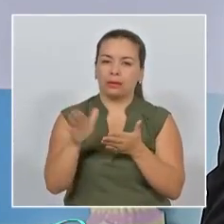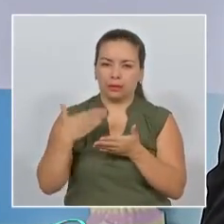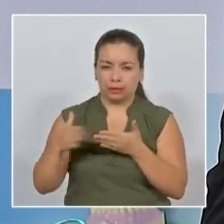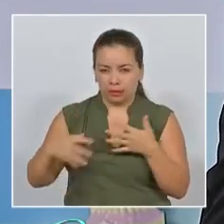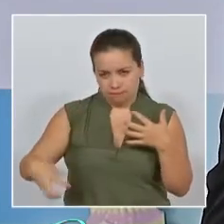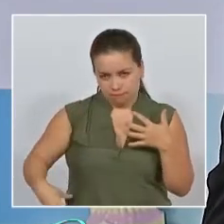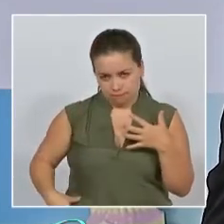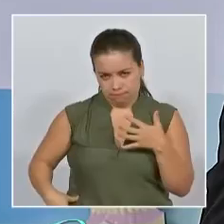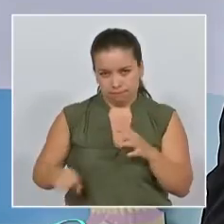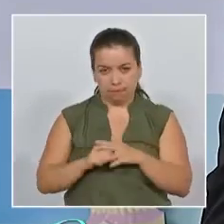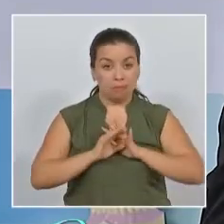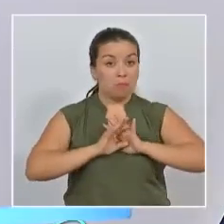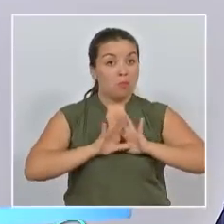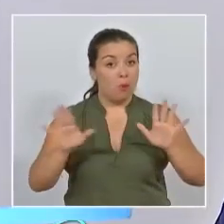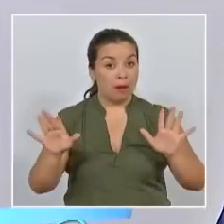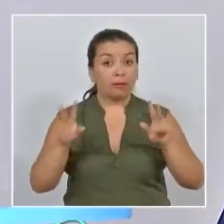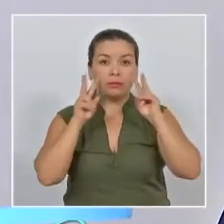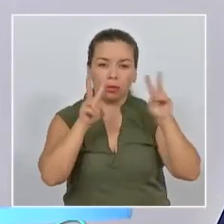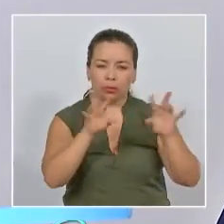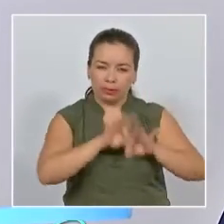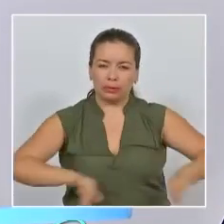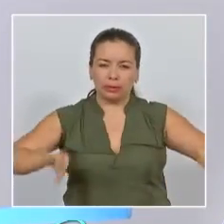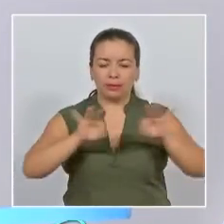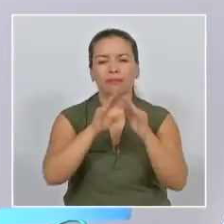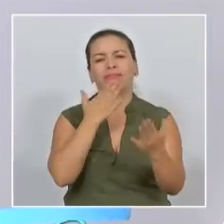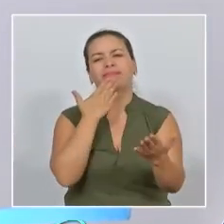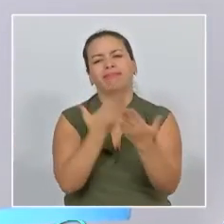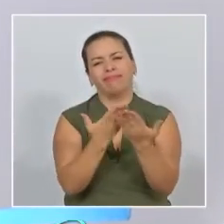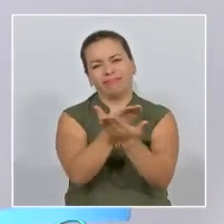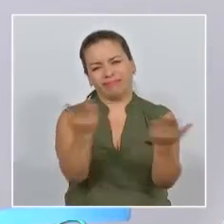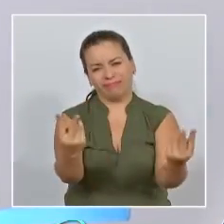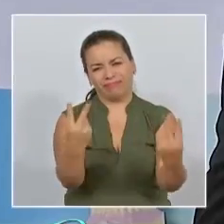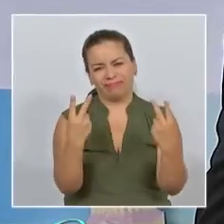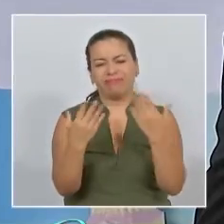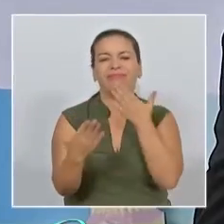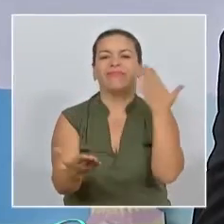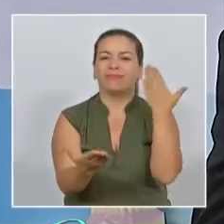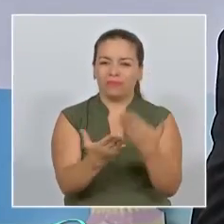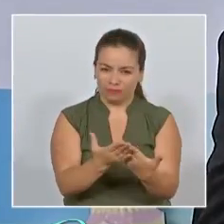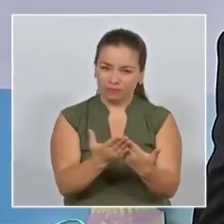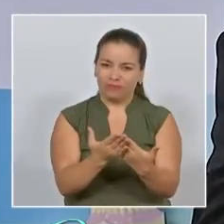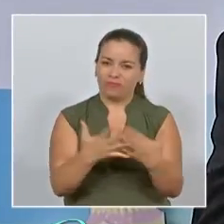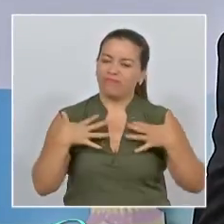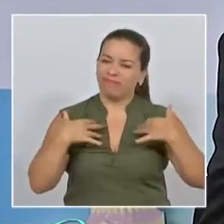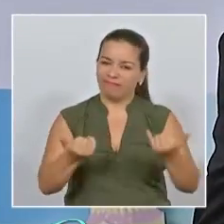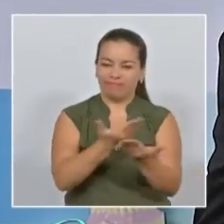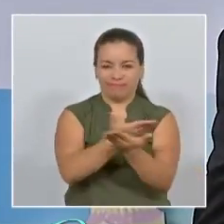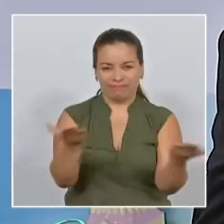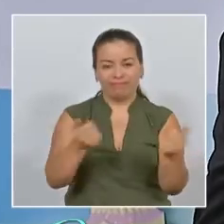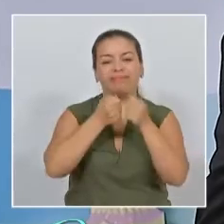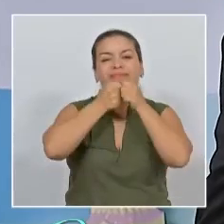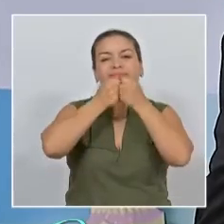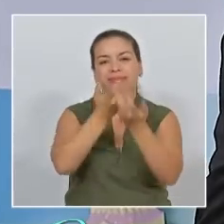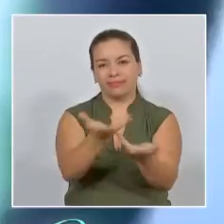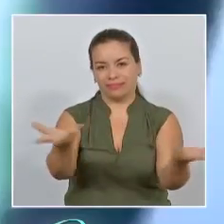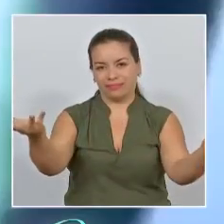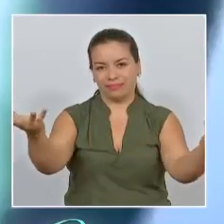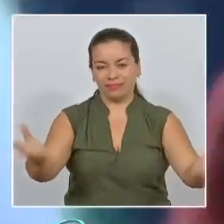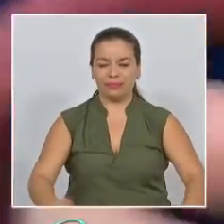limpieza de colon. Bueno, que todo mundo se debe hacer. Muchas gracias, Iván, y a todos ustedes mil gracias. A ustedes mil felicidades, muchas gracias y bendiciones.